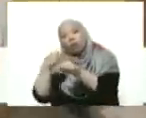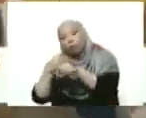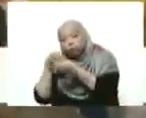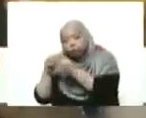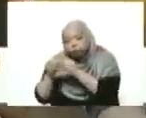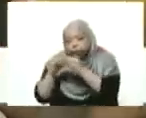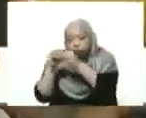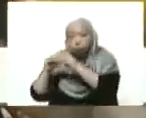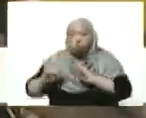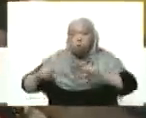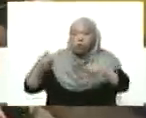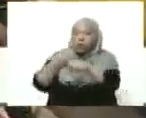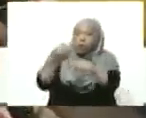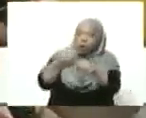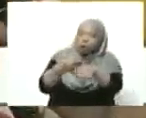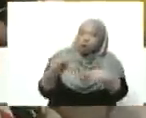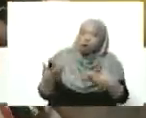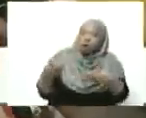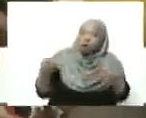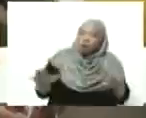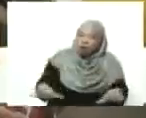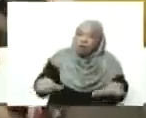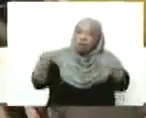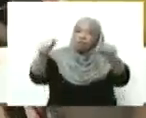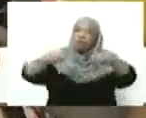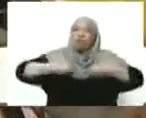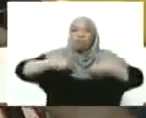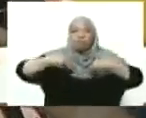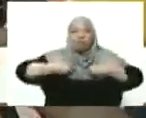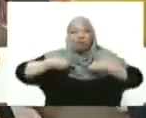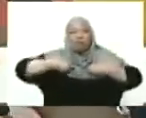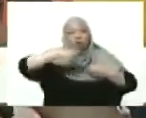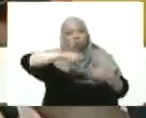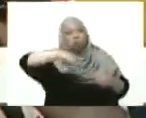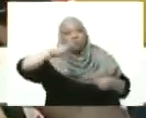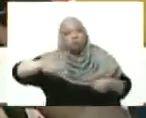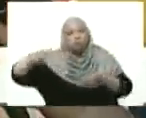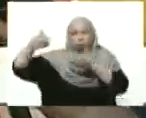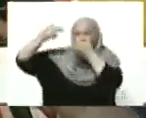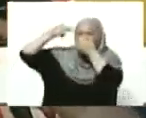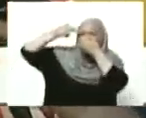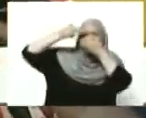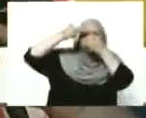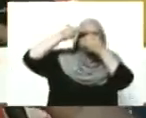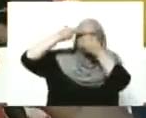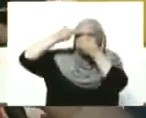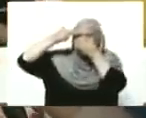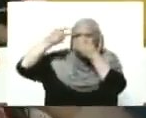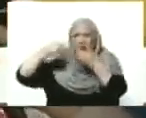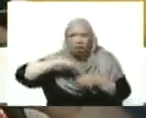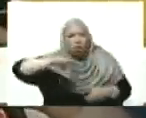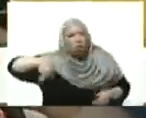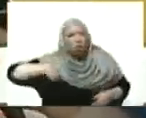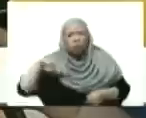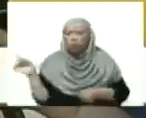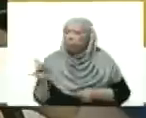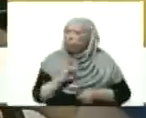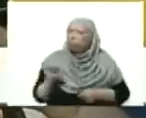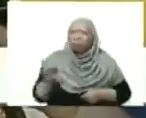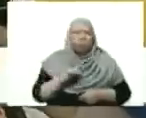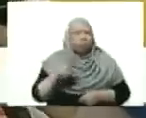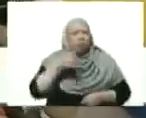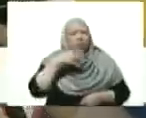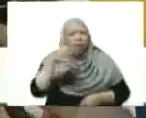operaciones para salvar vidas, para hacer patria. No somos terroristas, no somos nada de lo que nos infunde lo que